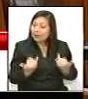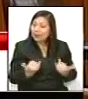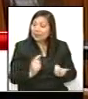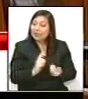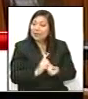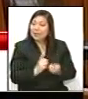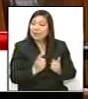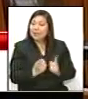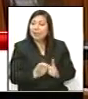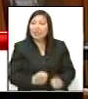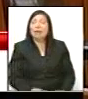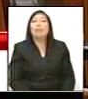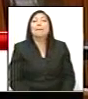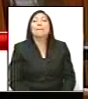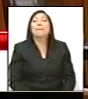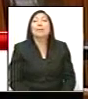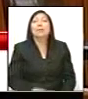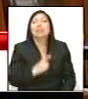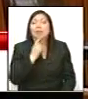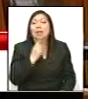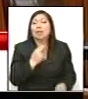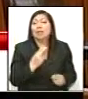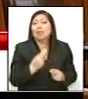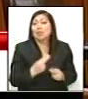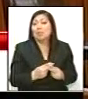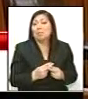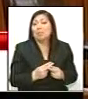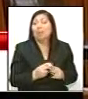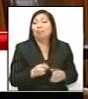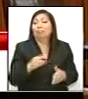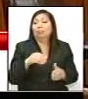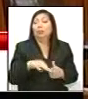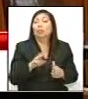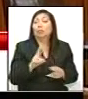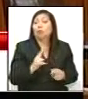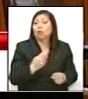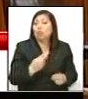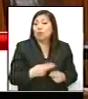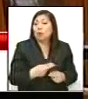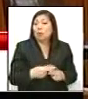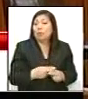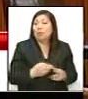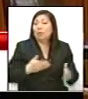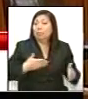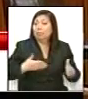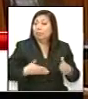cambio justamente sea denominado y sea asignado su nombre, Paseo de la